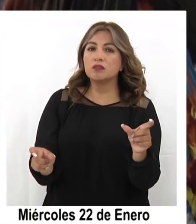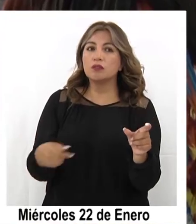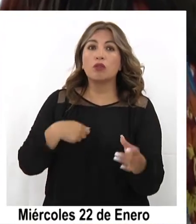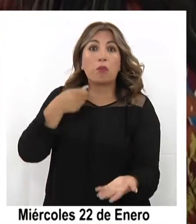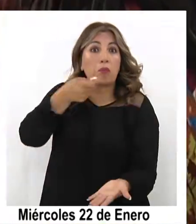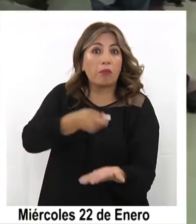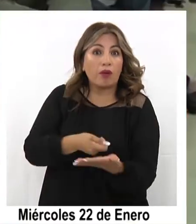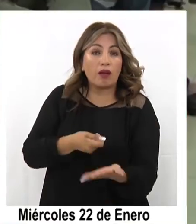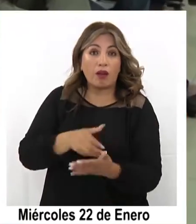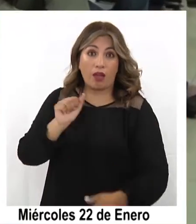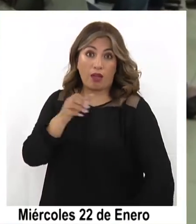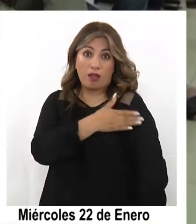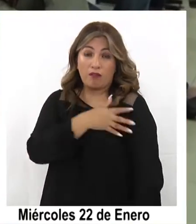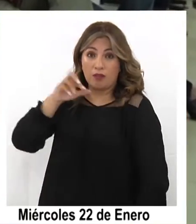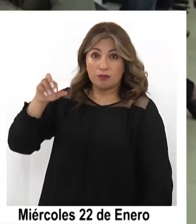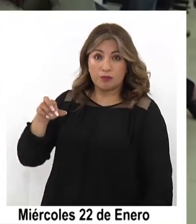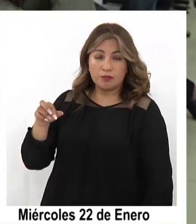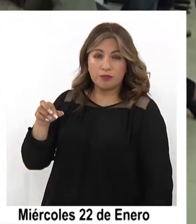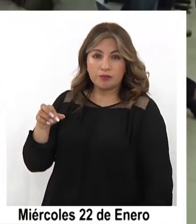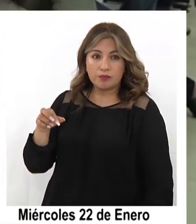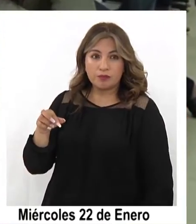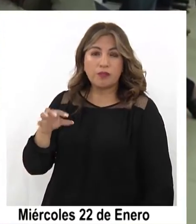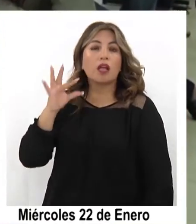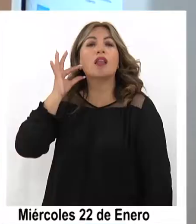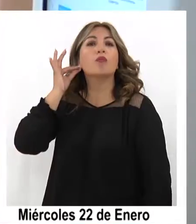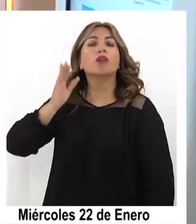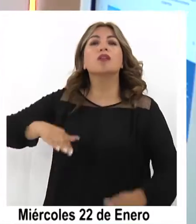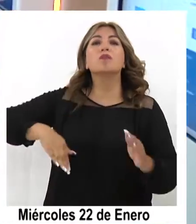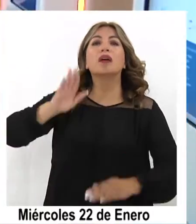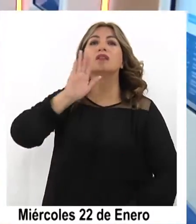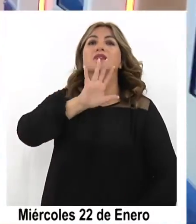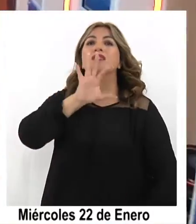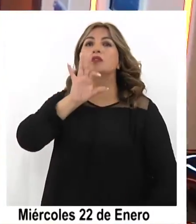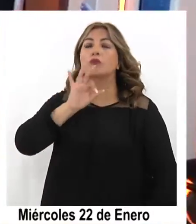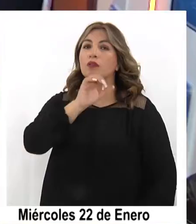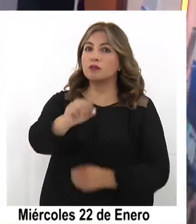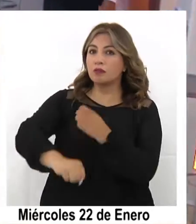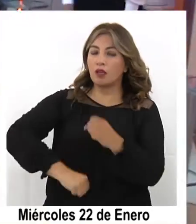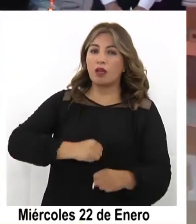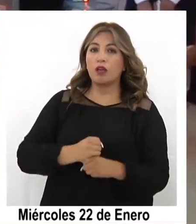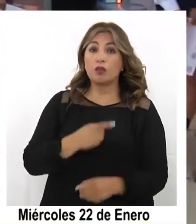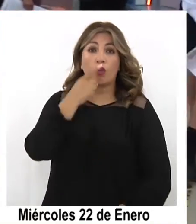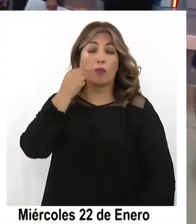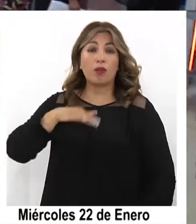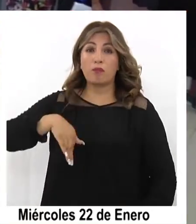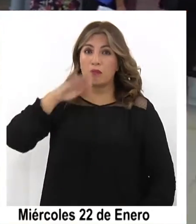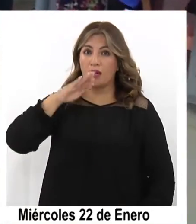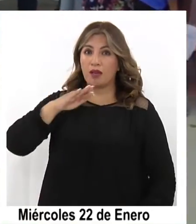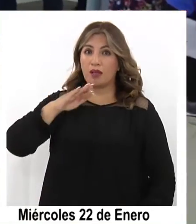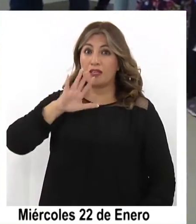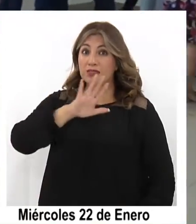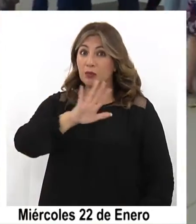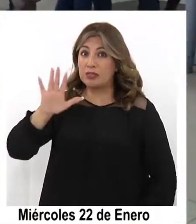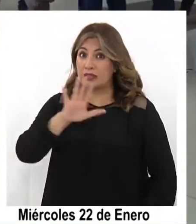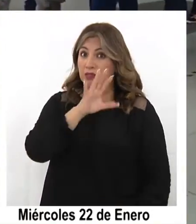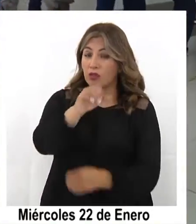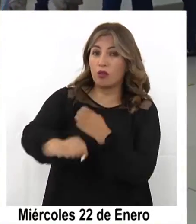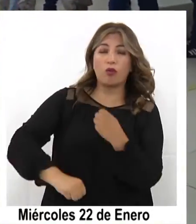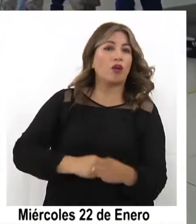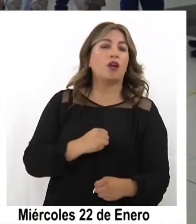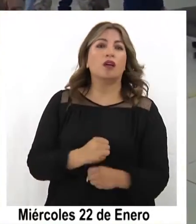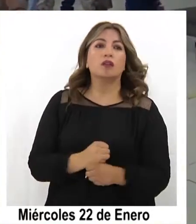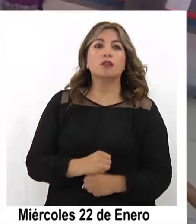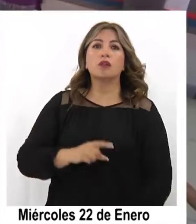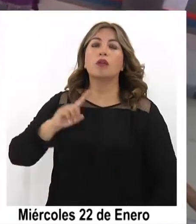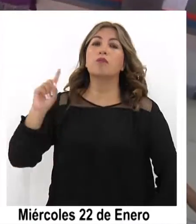están obligadas a pagar las cotizaciones previsionales, las mujeres mayores de 50 años y los hombres mayores de 55